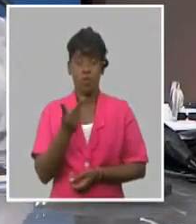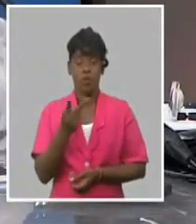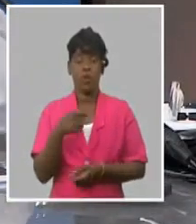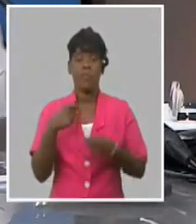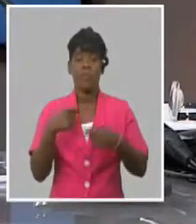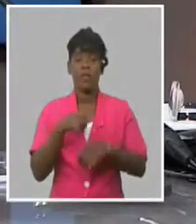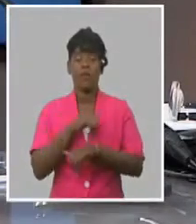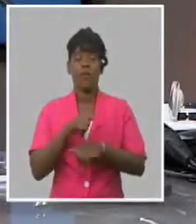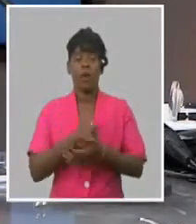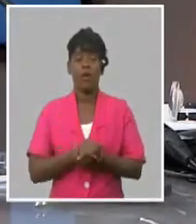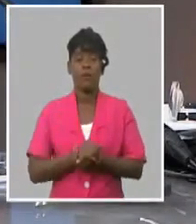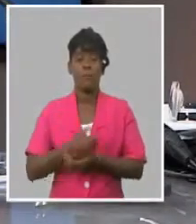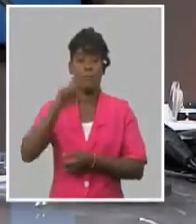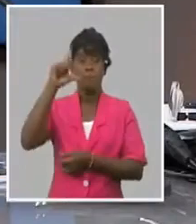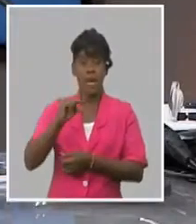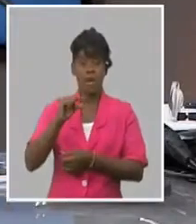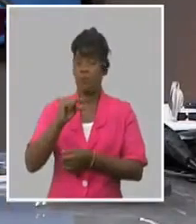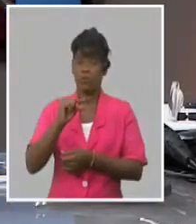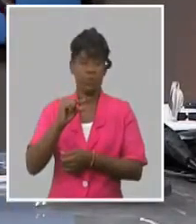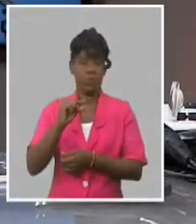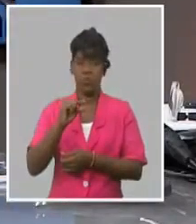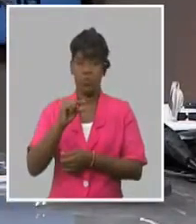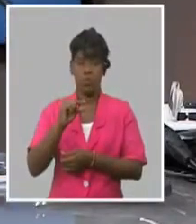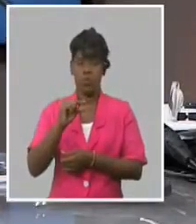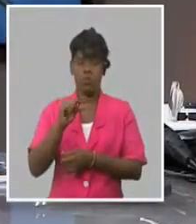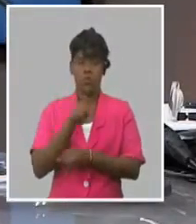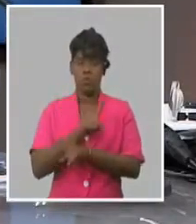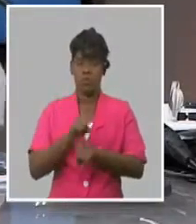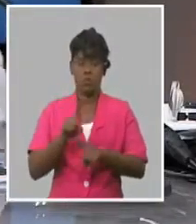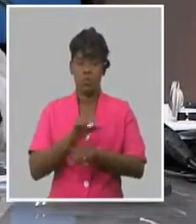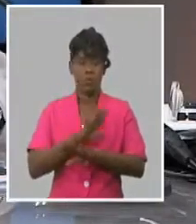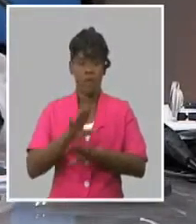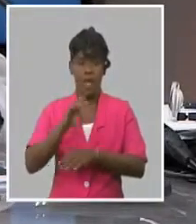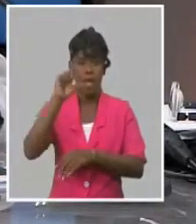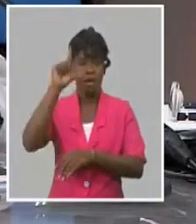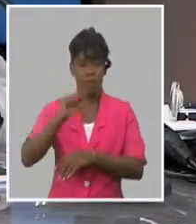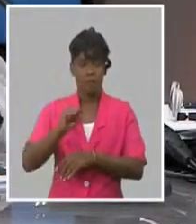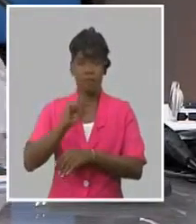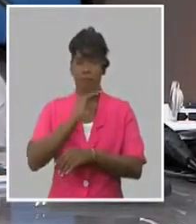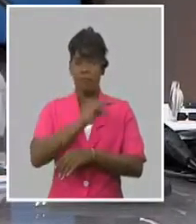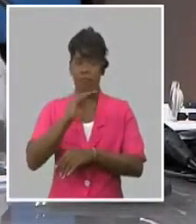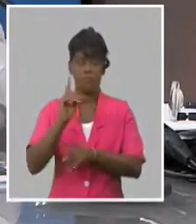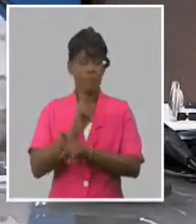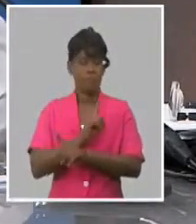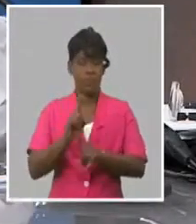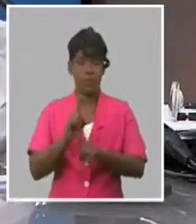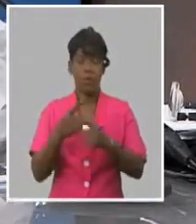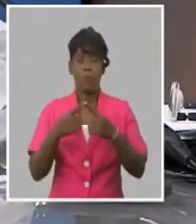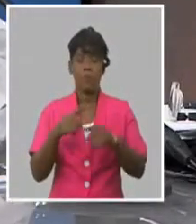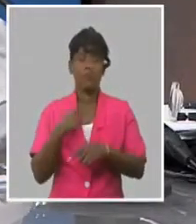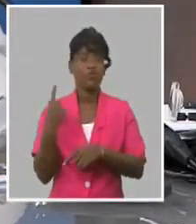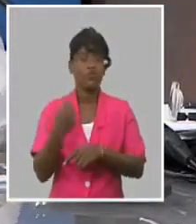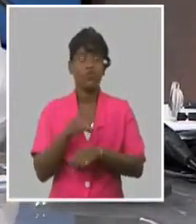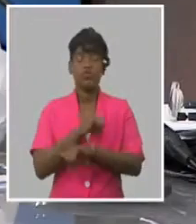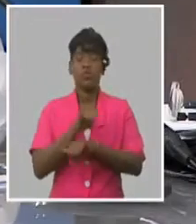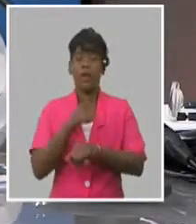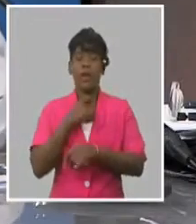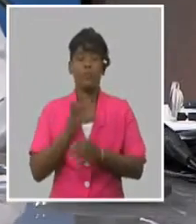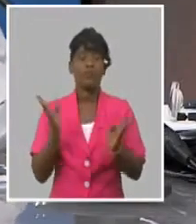o reducirlos gradualmente si no hay una transformación de los ingresos. Llámese